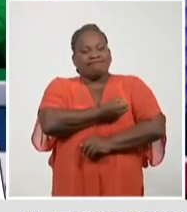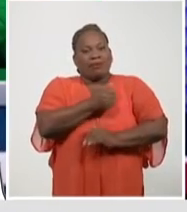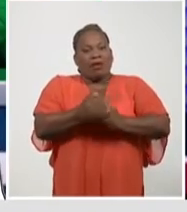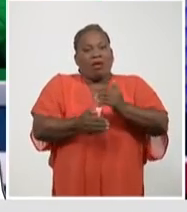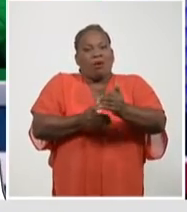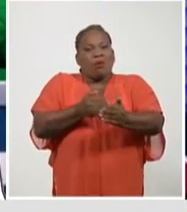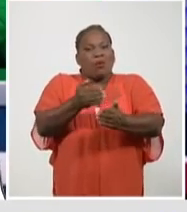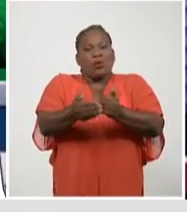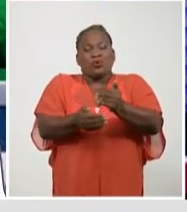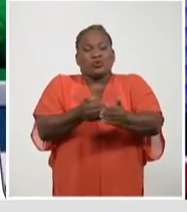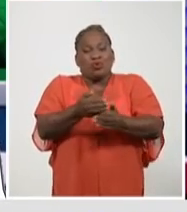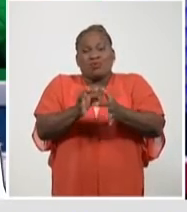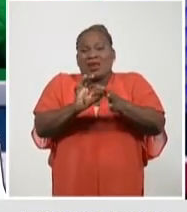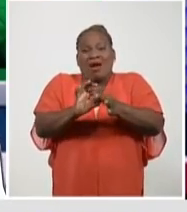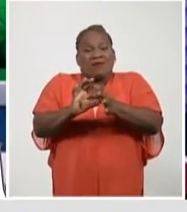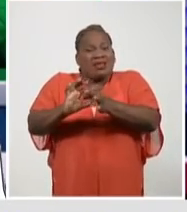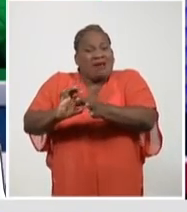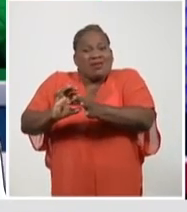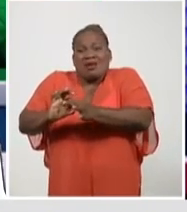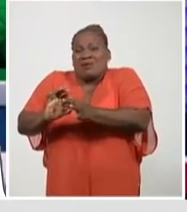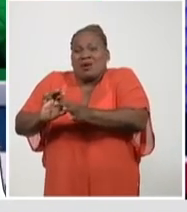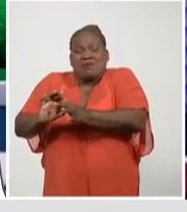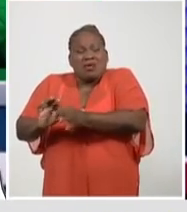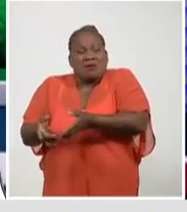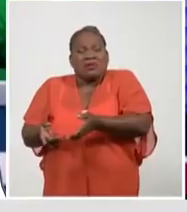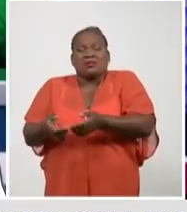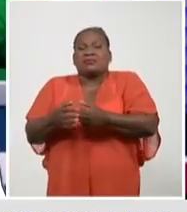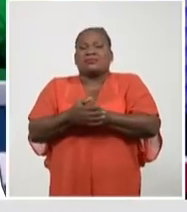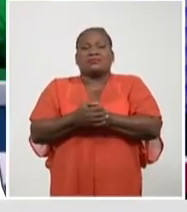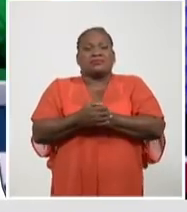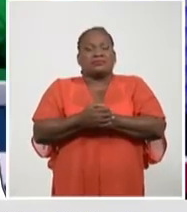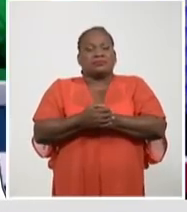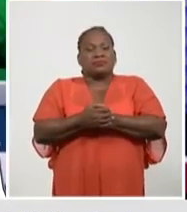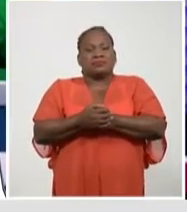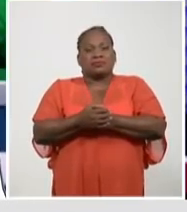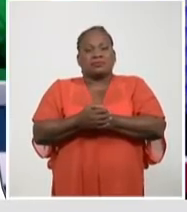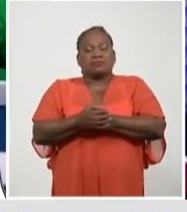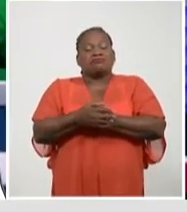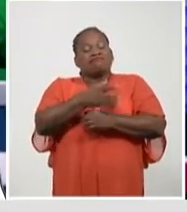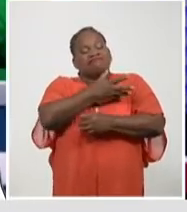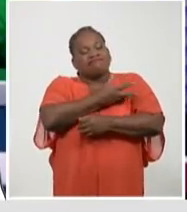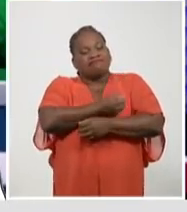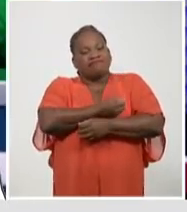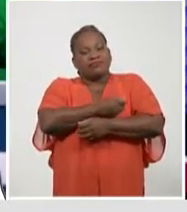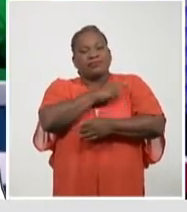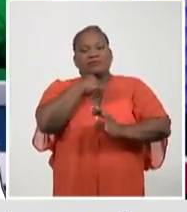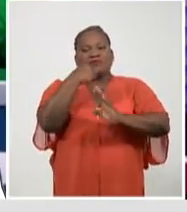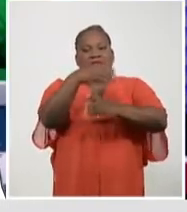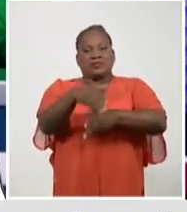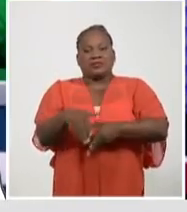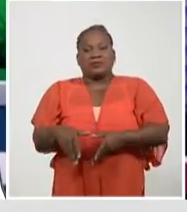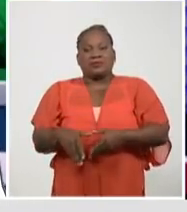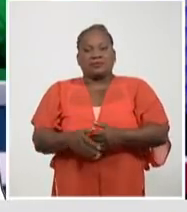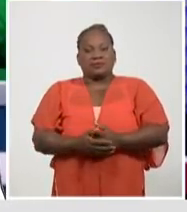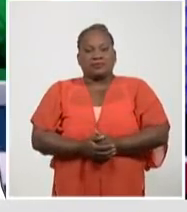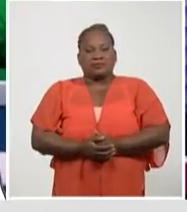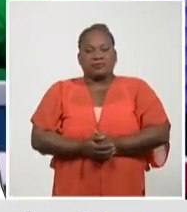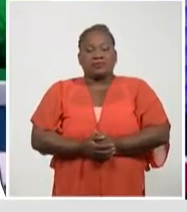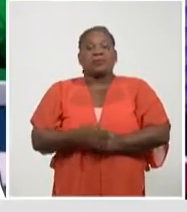un empeoramiento clínico, gasométrico y radiológico. Y lamentablemente hace una